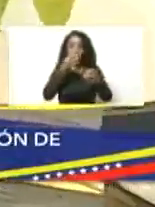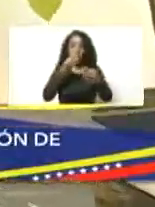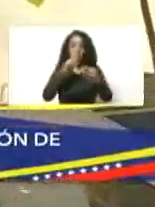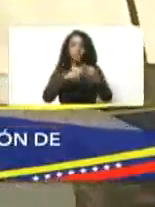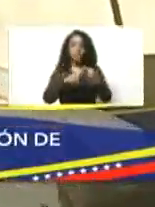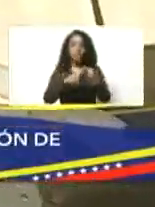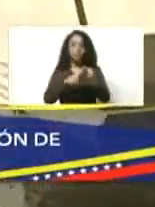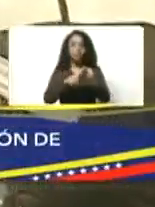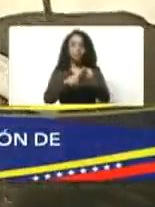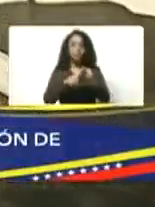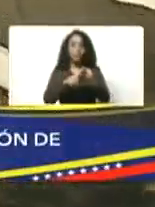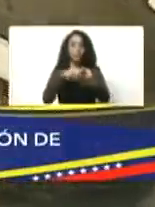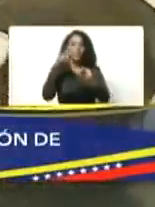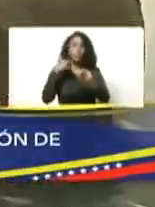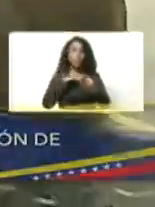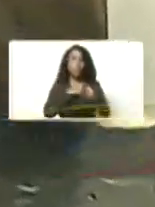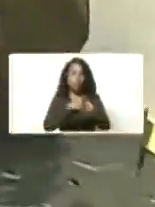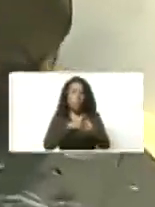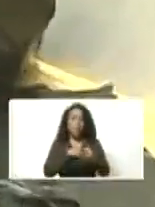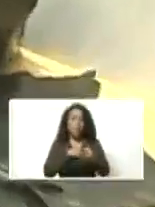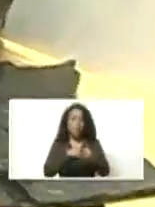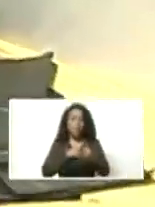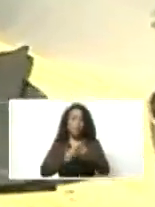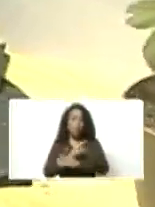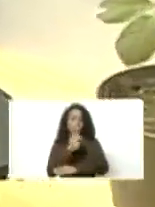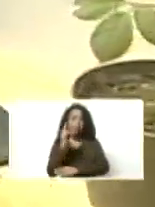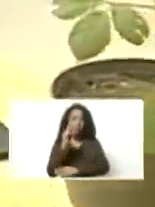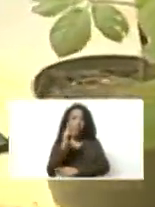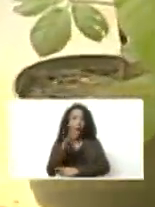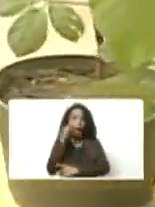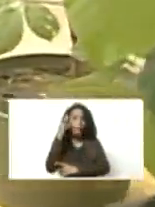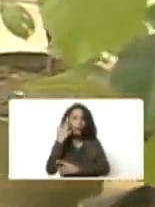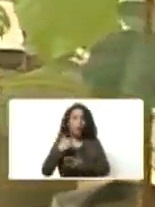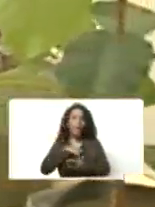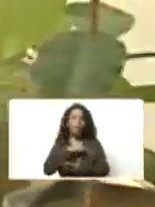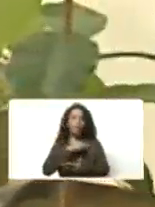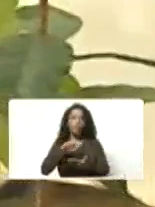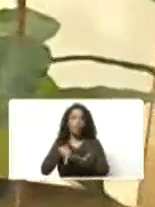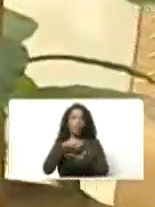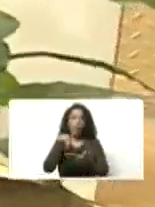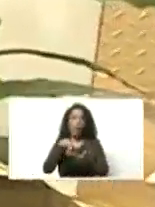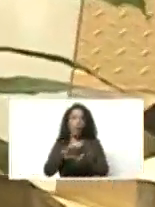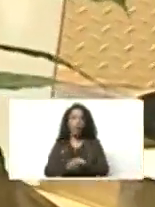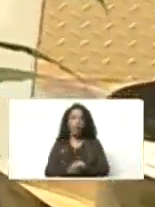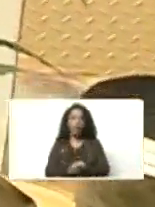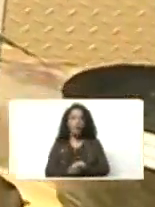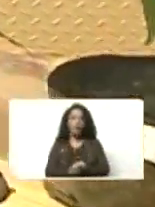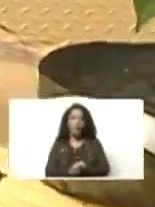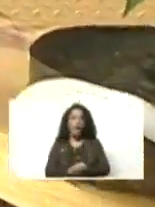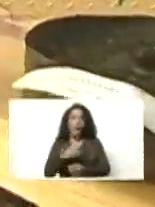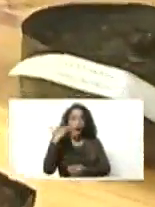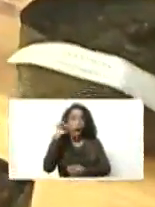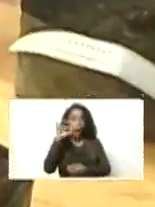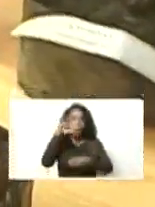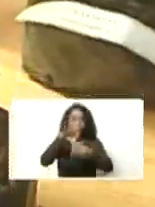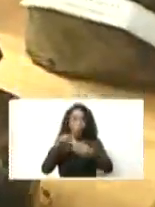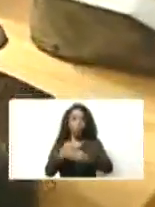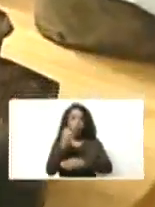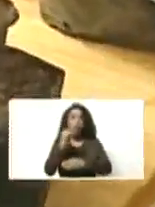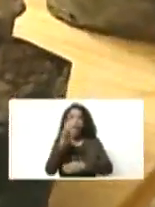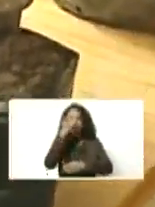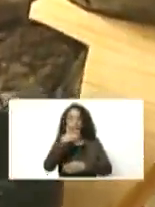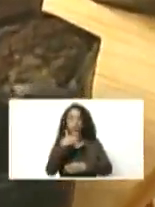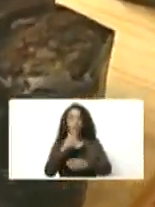y nuestra planta nacional de agua no tenemos agua no tenemos semillas frutales aquí tenemos semillas meryl